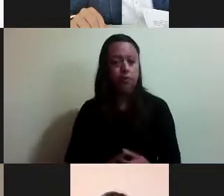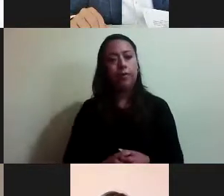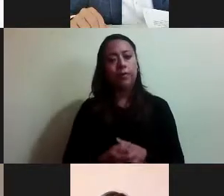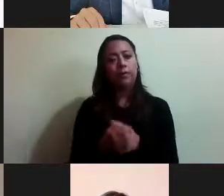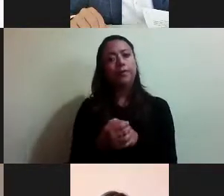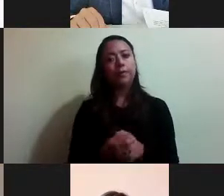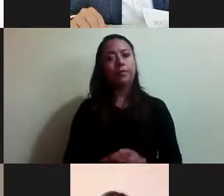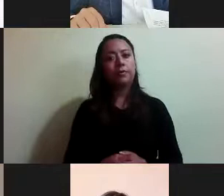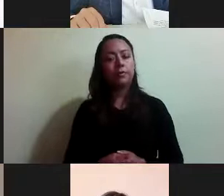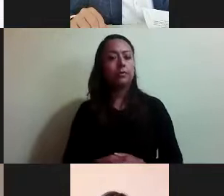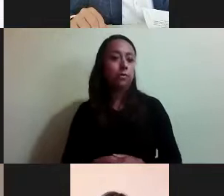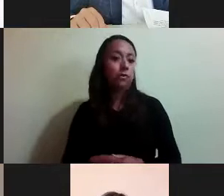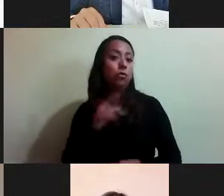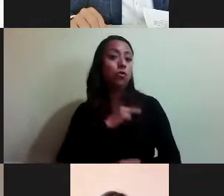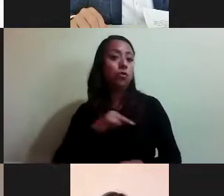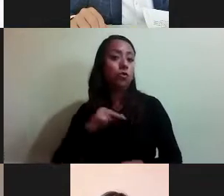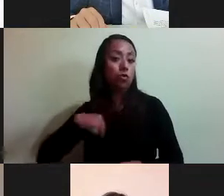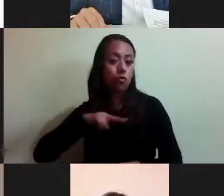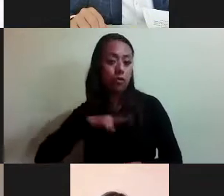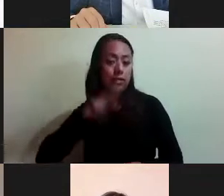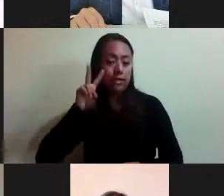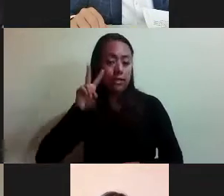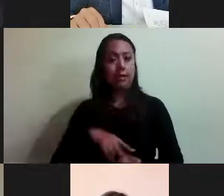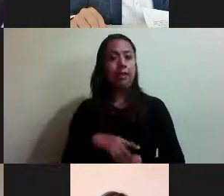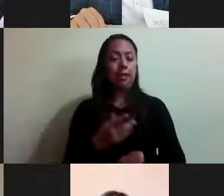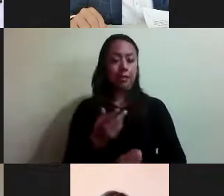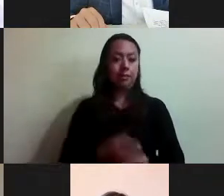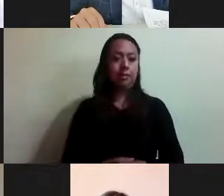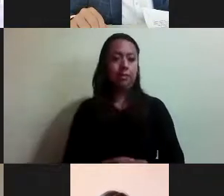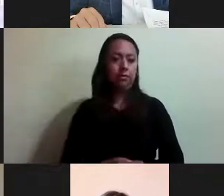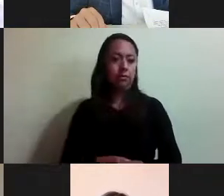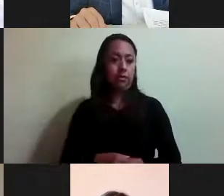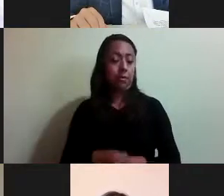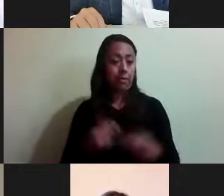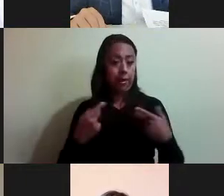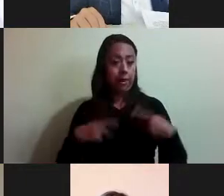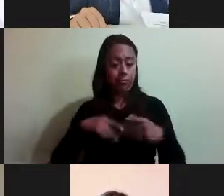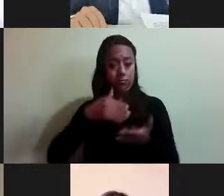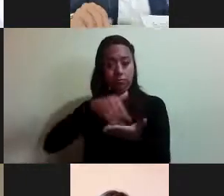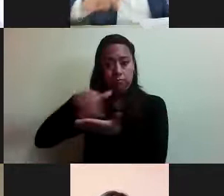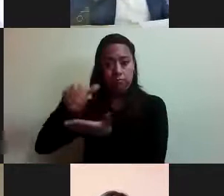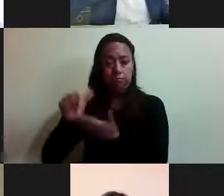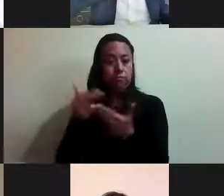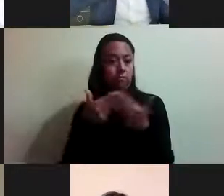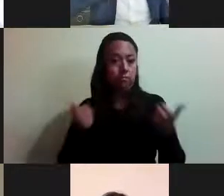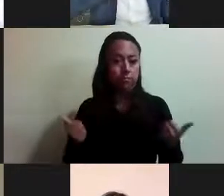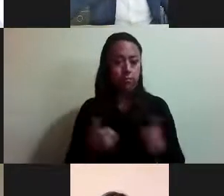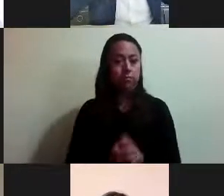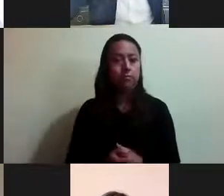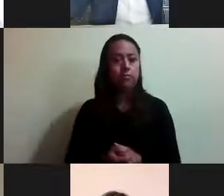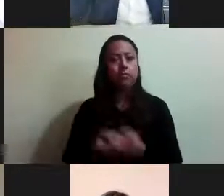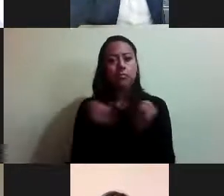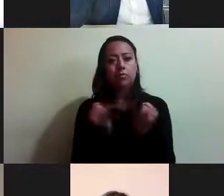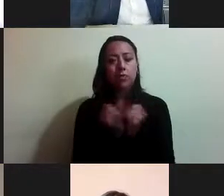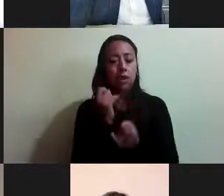nuestras. Se acreditó que ninguna persona fue despedida, se acreditó que no se generó ninguna